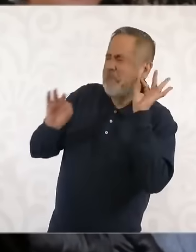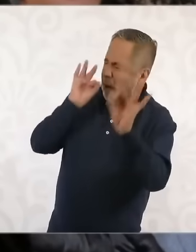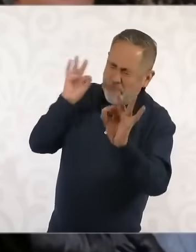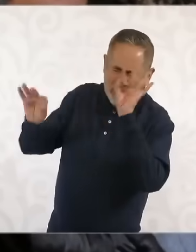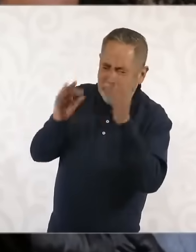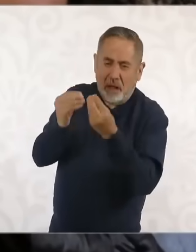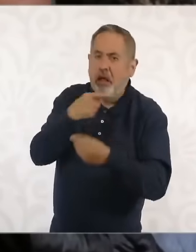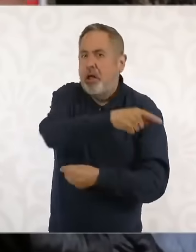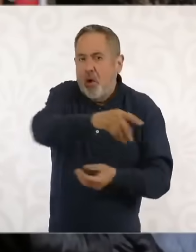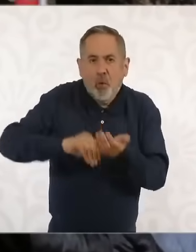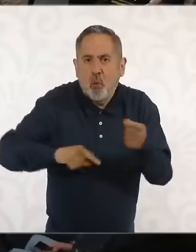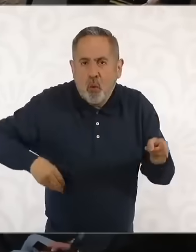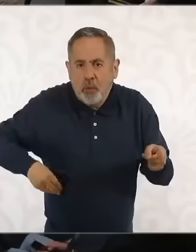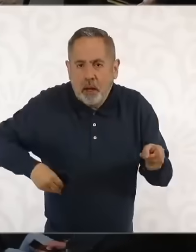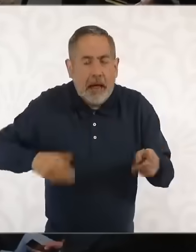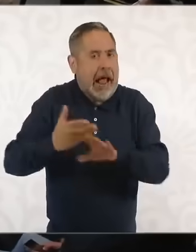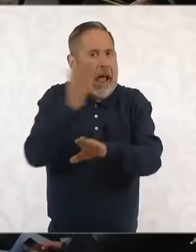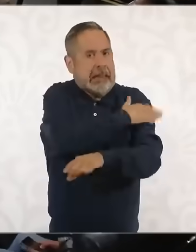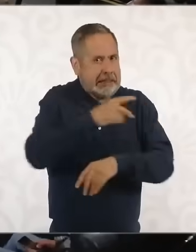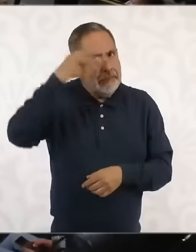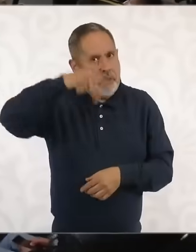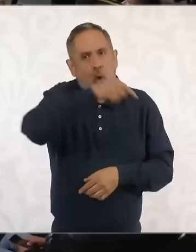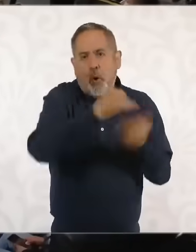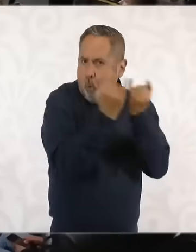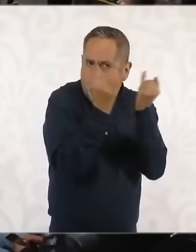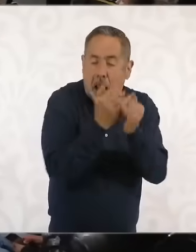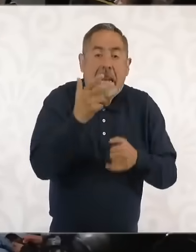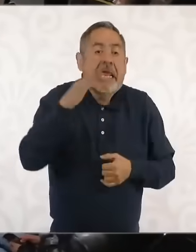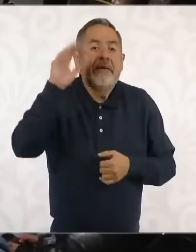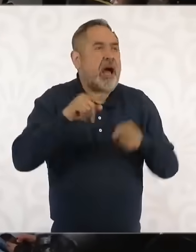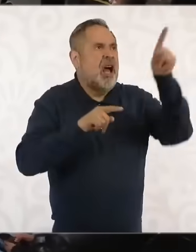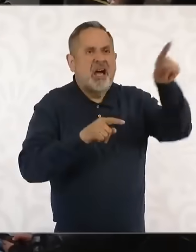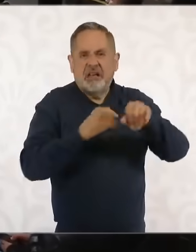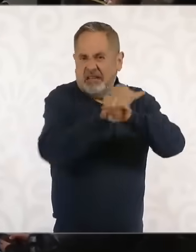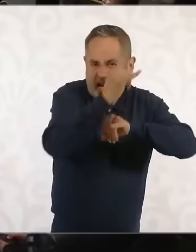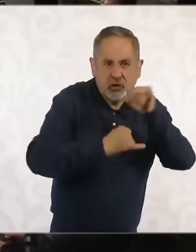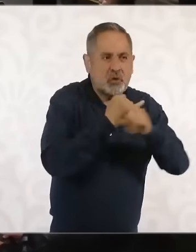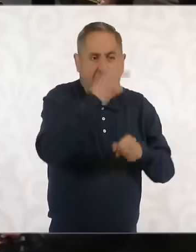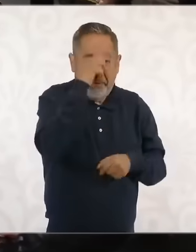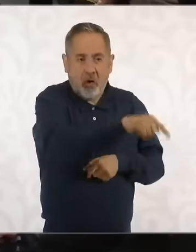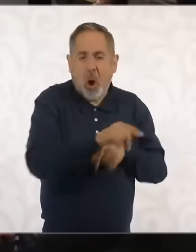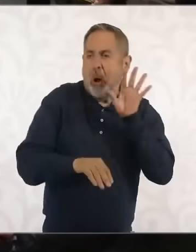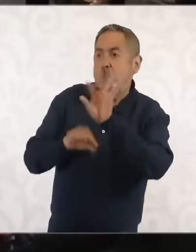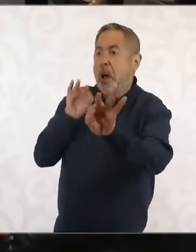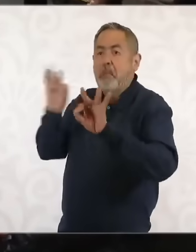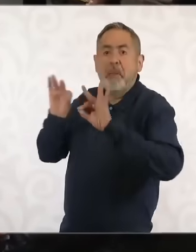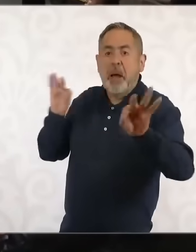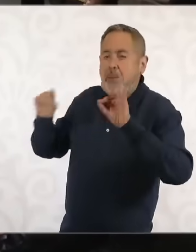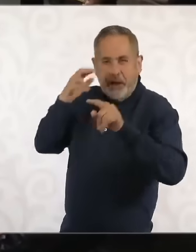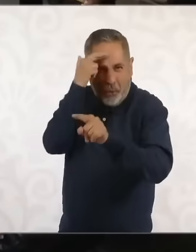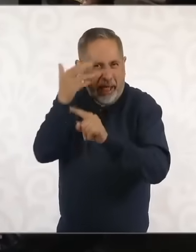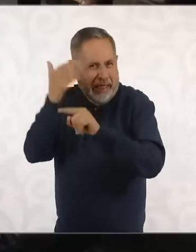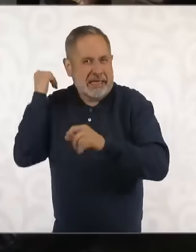México particularmente lo intentaron estos medios extranjeros, medios nacionales, en el contexto de las elecciones